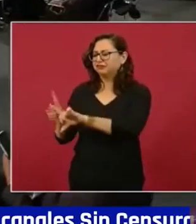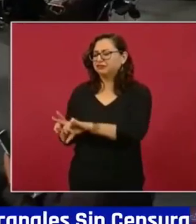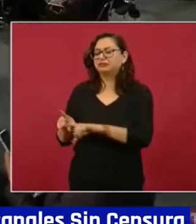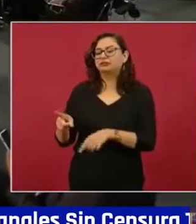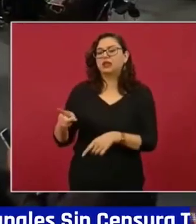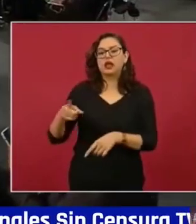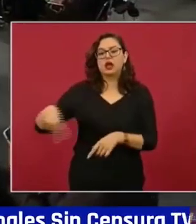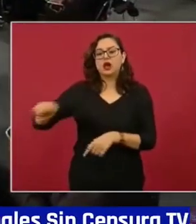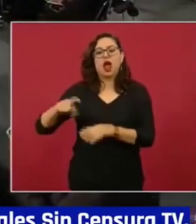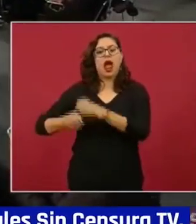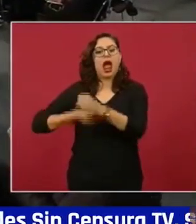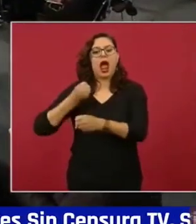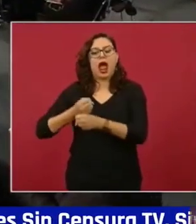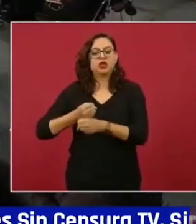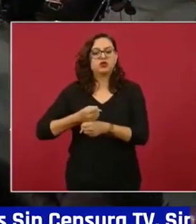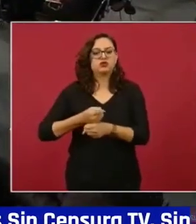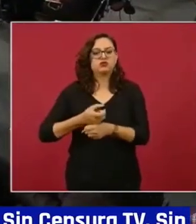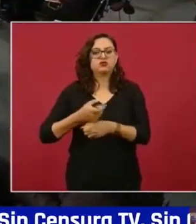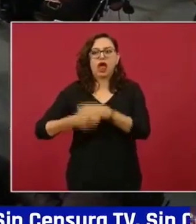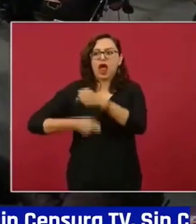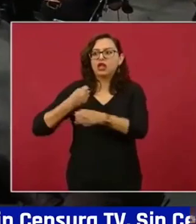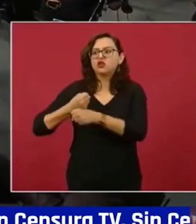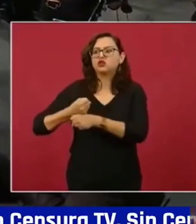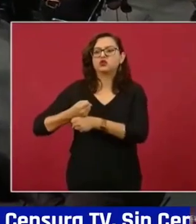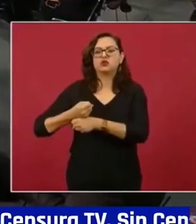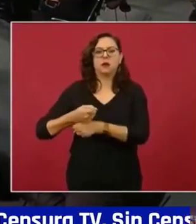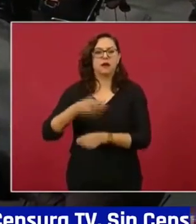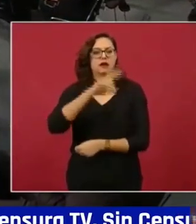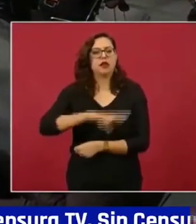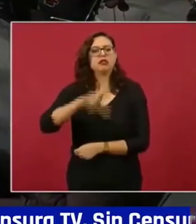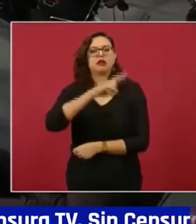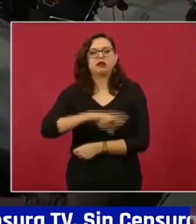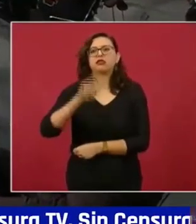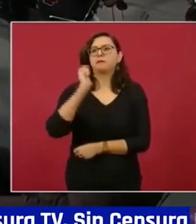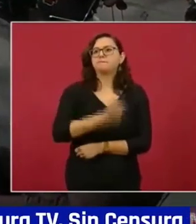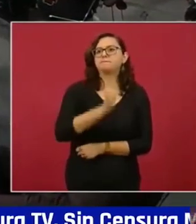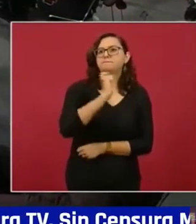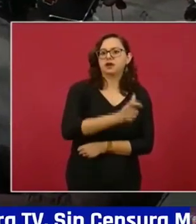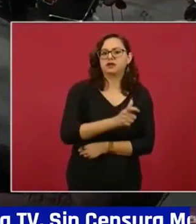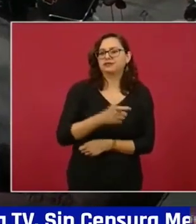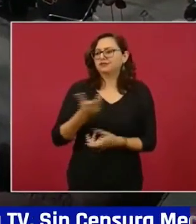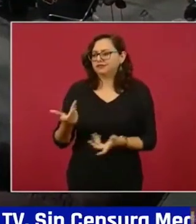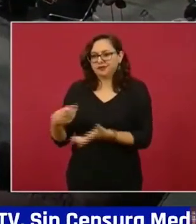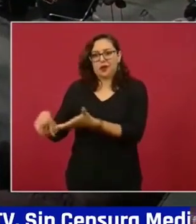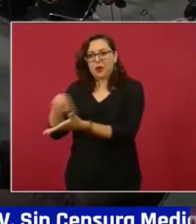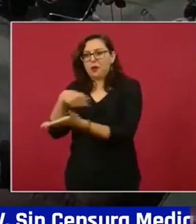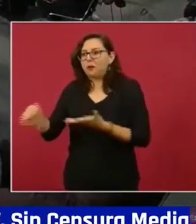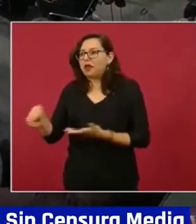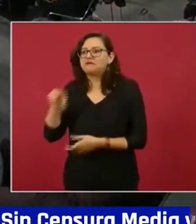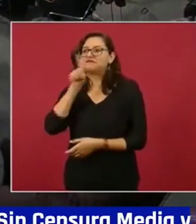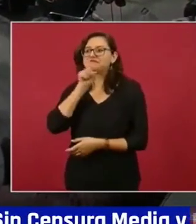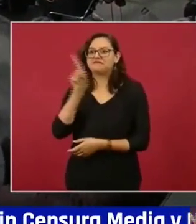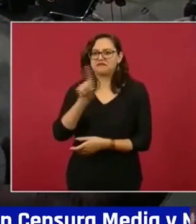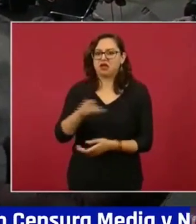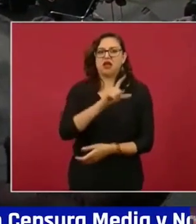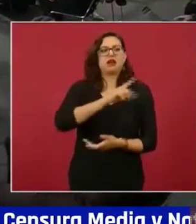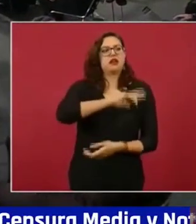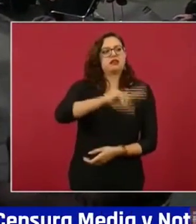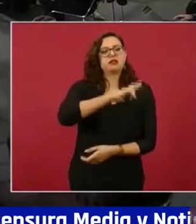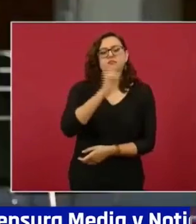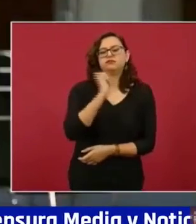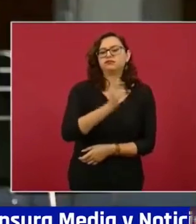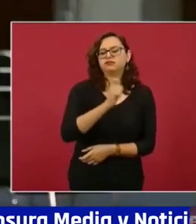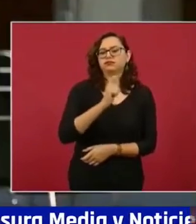comprarlo, cada año gasta más de 1,000 millones de pesos en rentar pues estos vehículos, casas, etcétera.